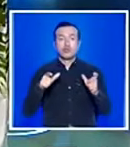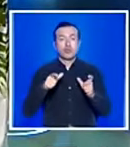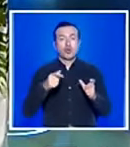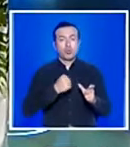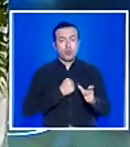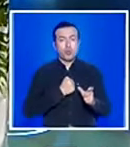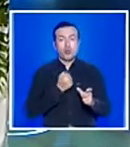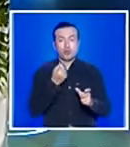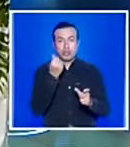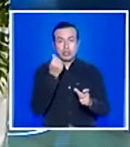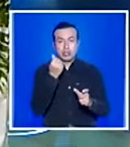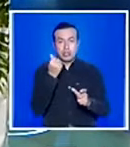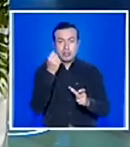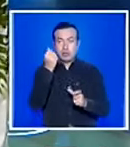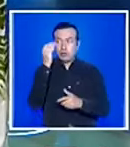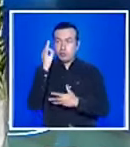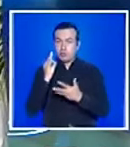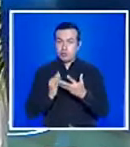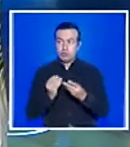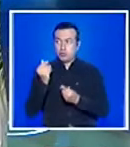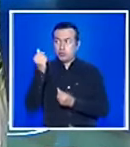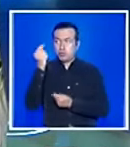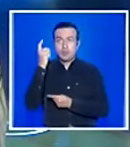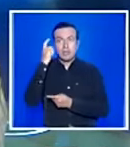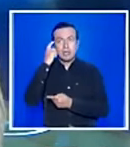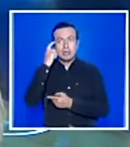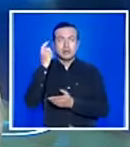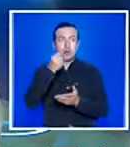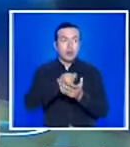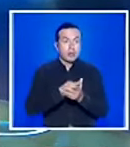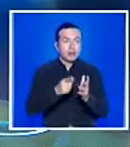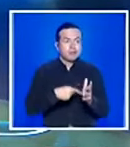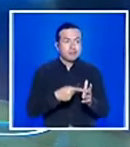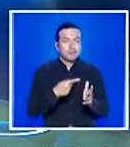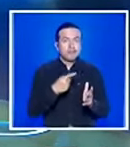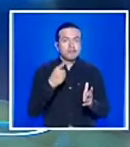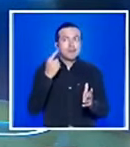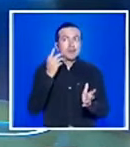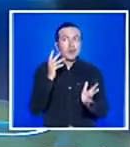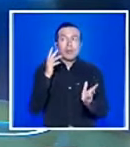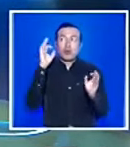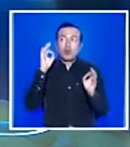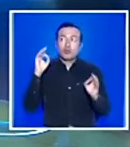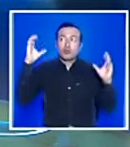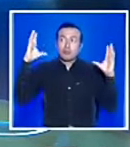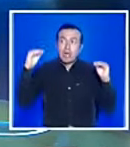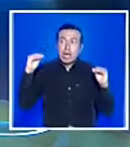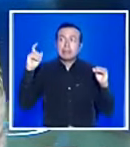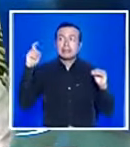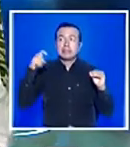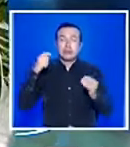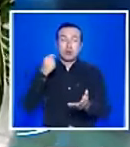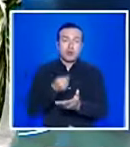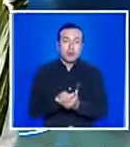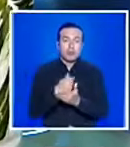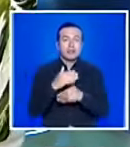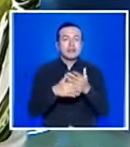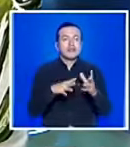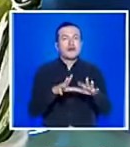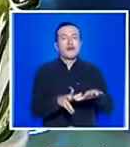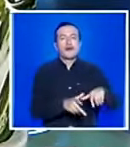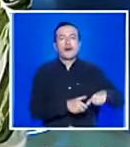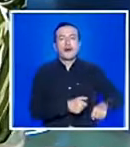que han utilizado dinero de ese presupuesto que no estaba previsto. Este contexto de los apagones tienen que gastar y ahora más con robos en